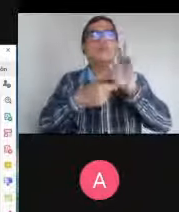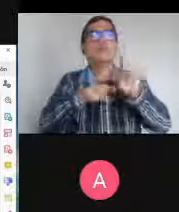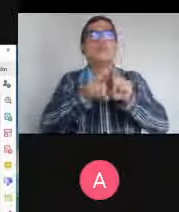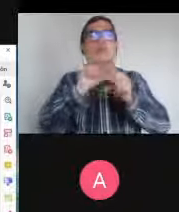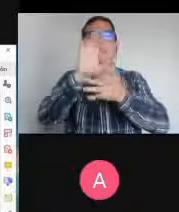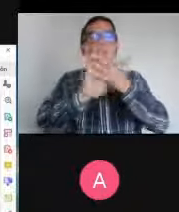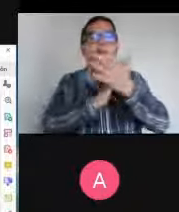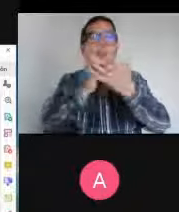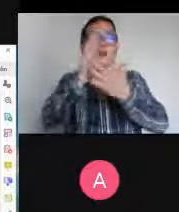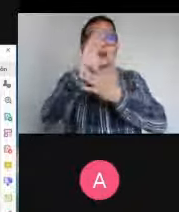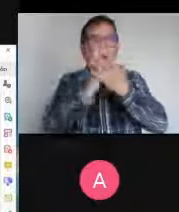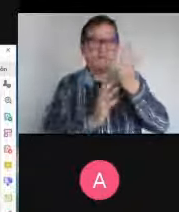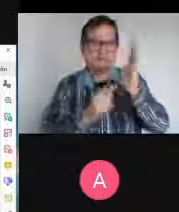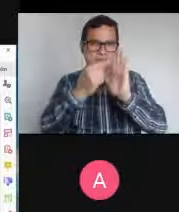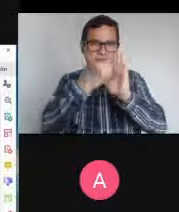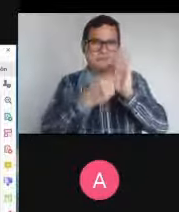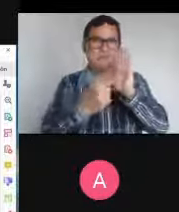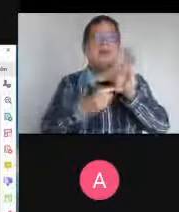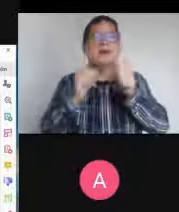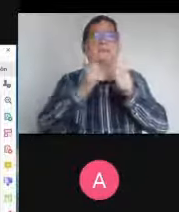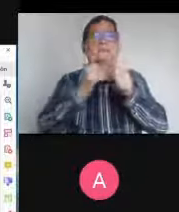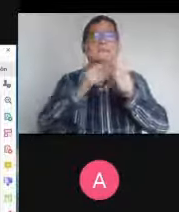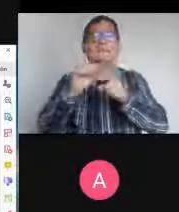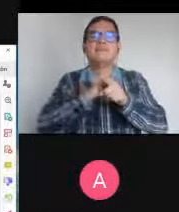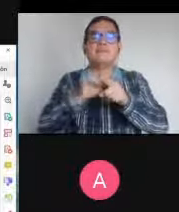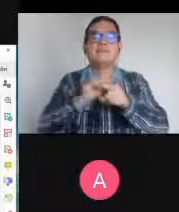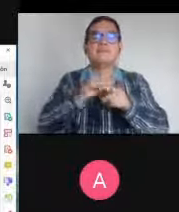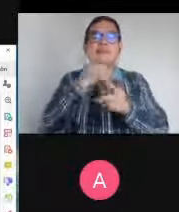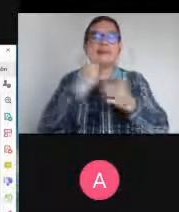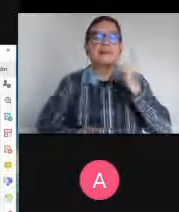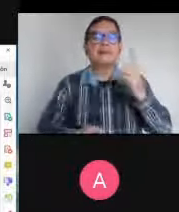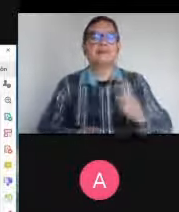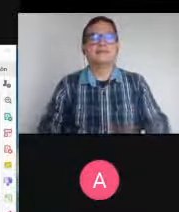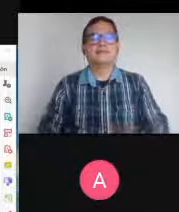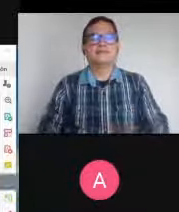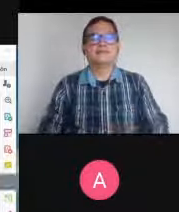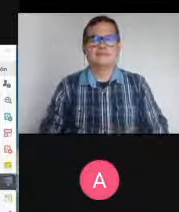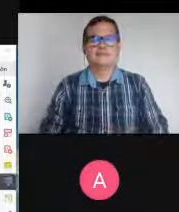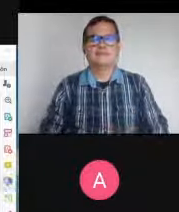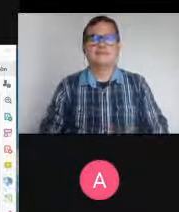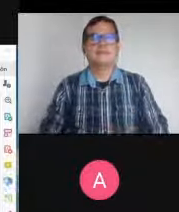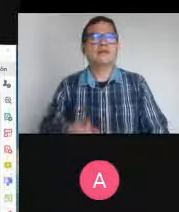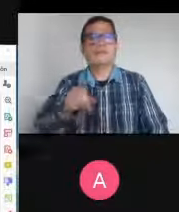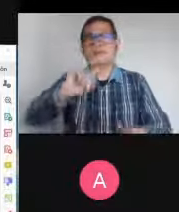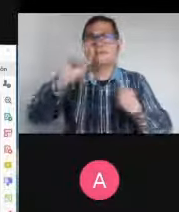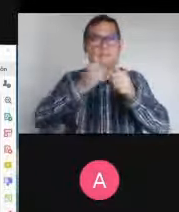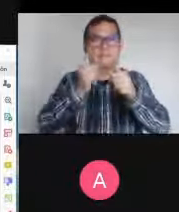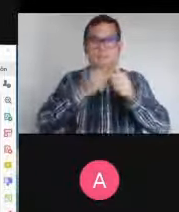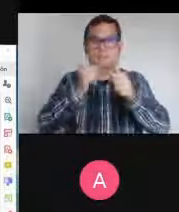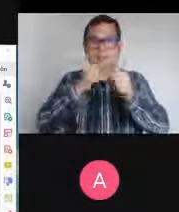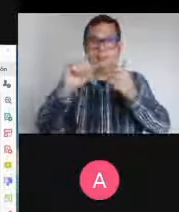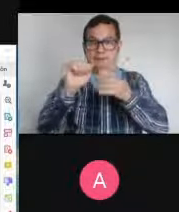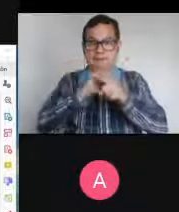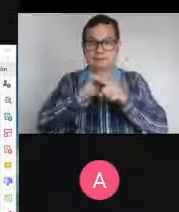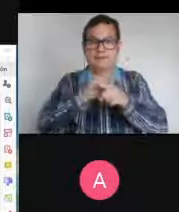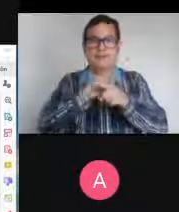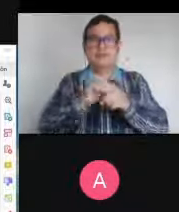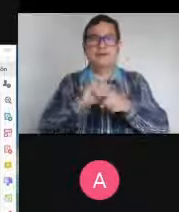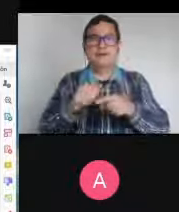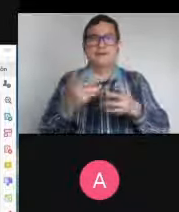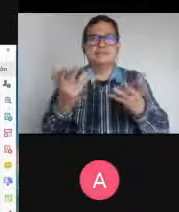rúbrica. La primera práctica La primera práctica, pues lo que